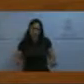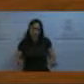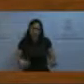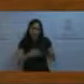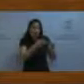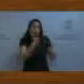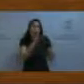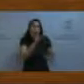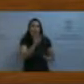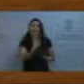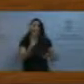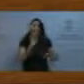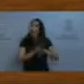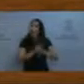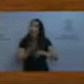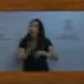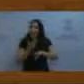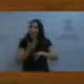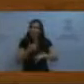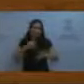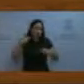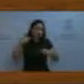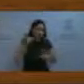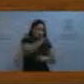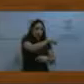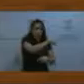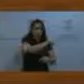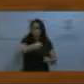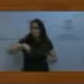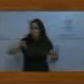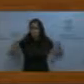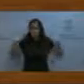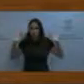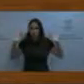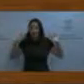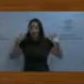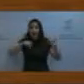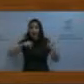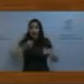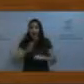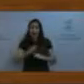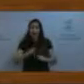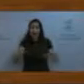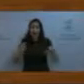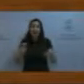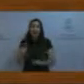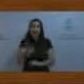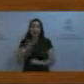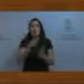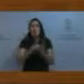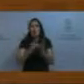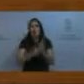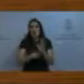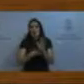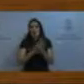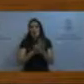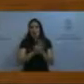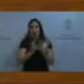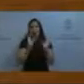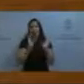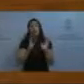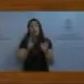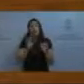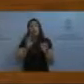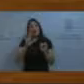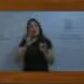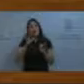culpa en este caso es suya y de nadie más. Esta Cámara aprueba ese proyecto de ley con el único voto en contra de Izquierda Unida el pasado 5